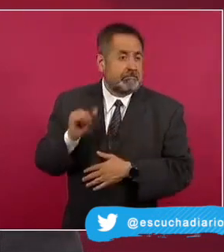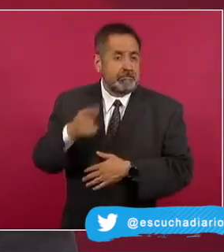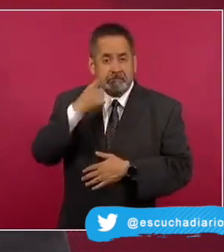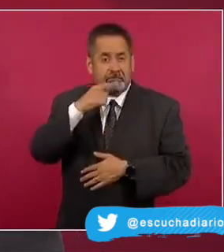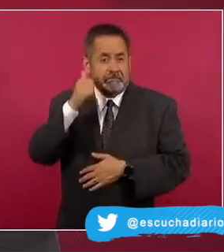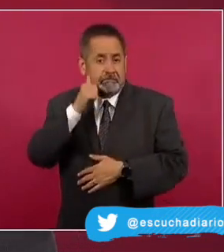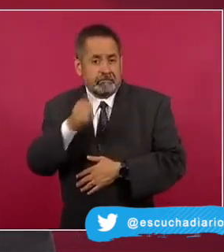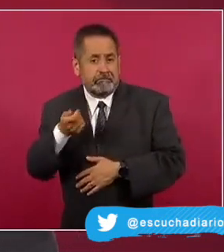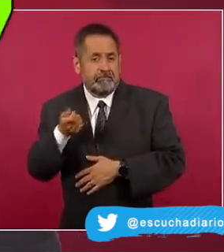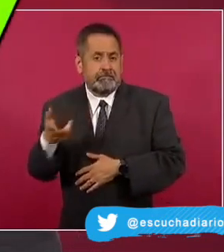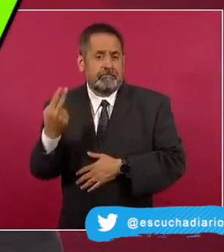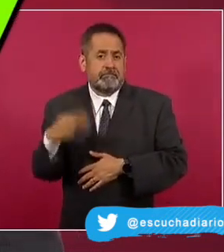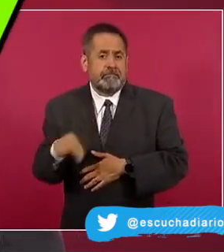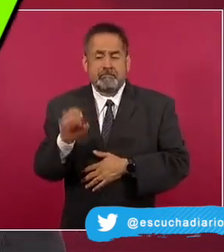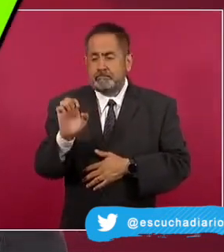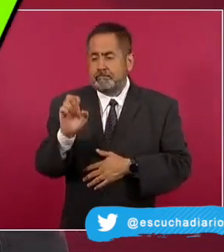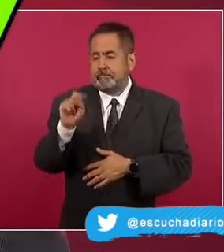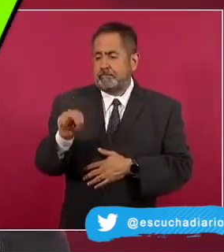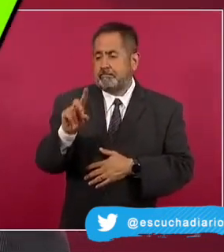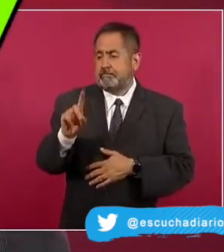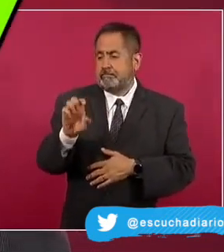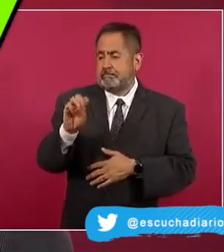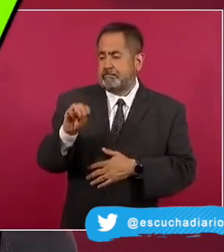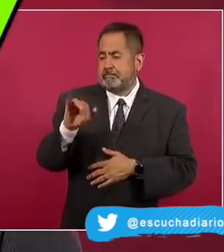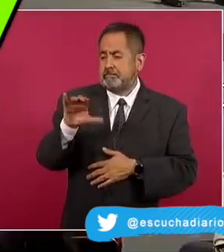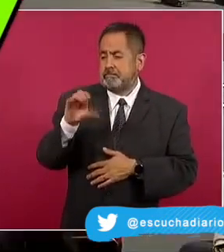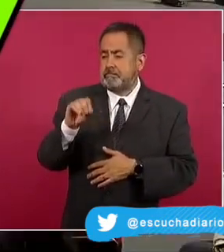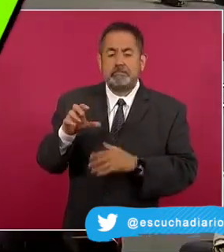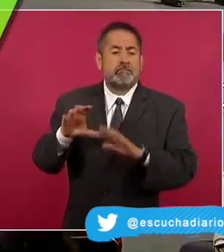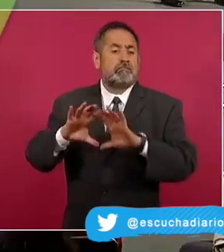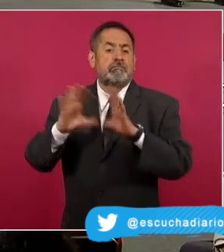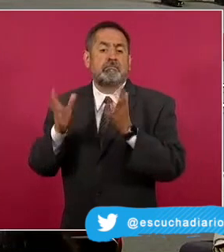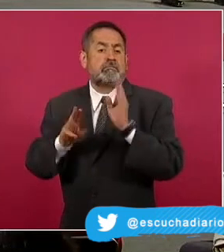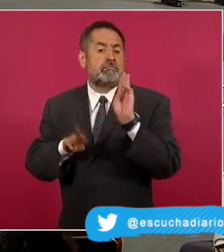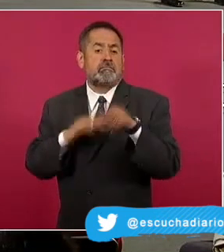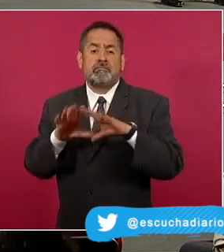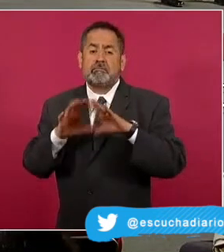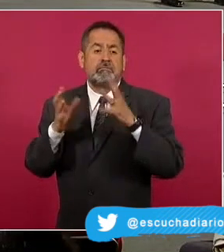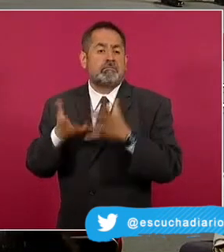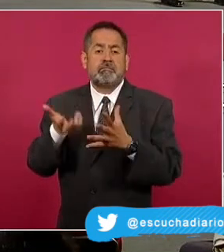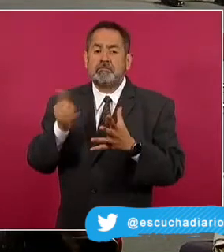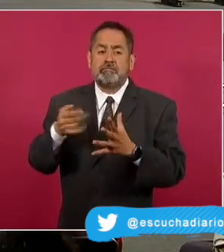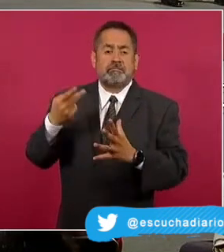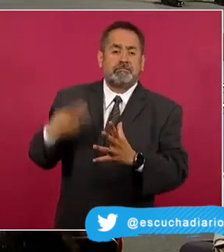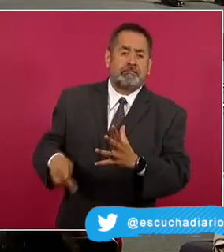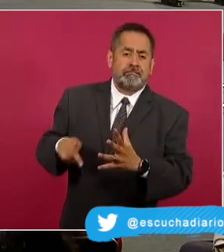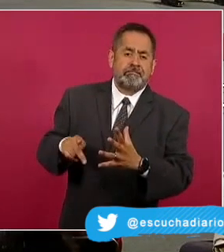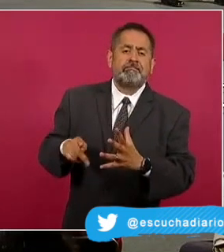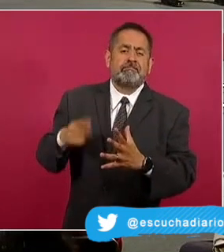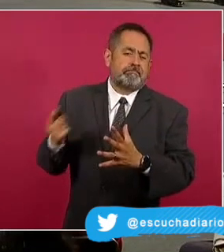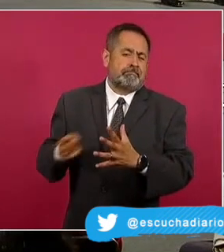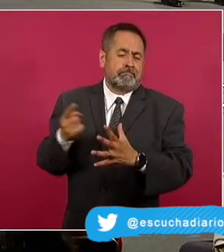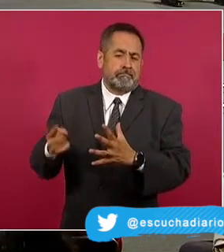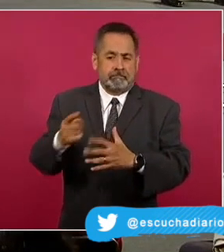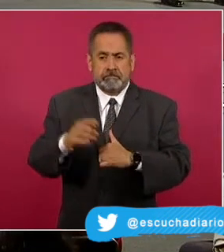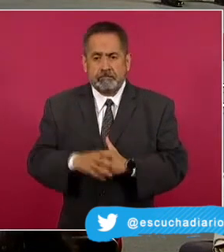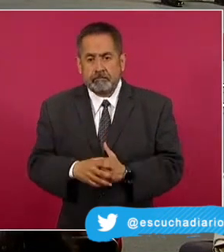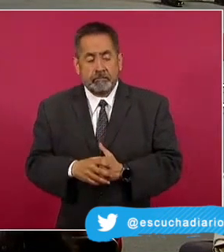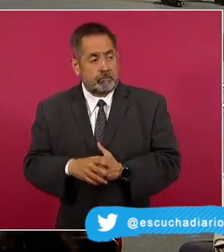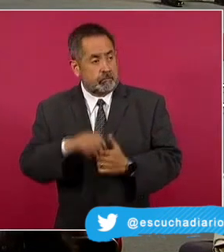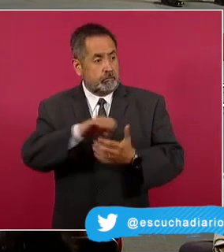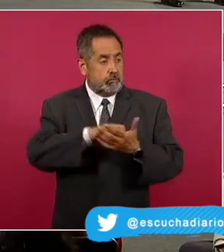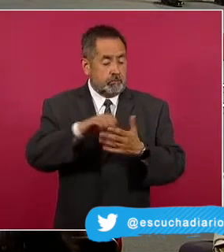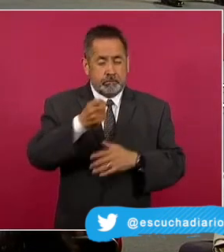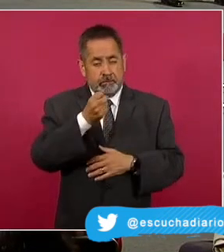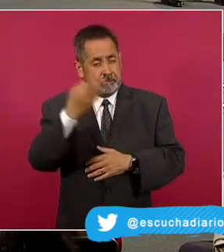130.927 casos activos, 1.237 casos menos. A nivel nacional, la ocupación hospitalaria de camas